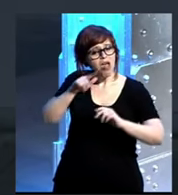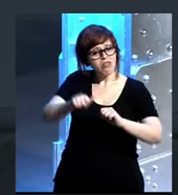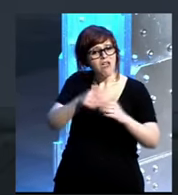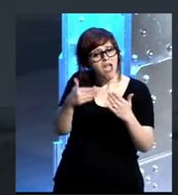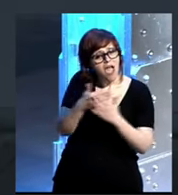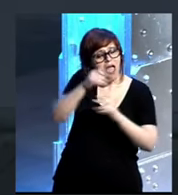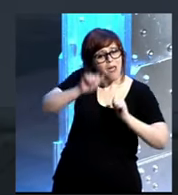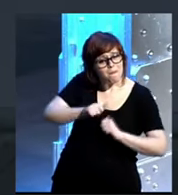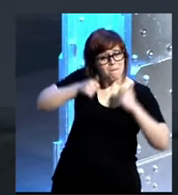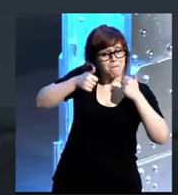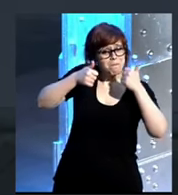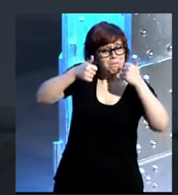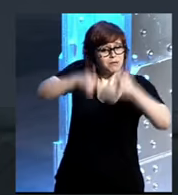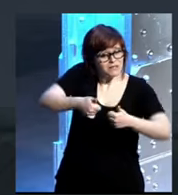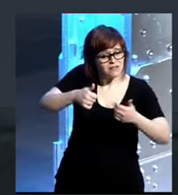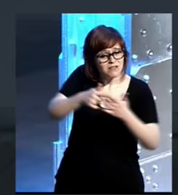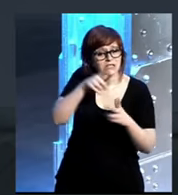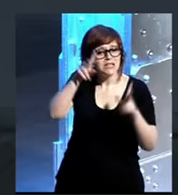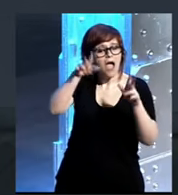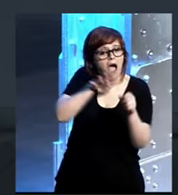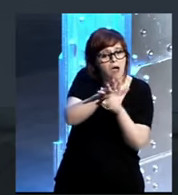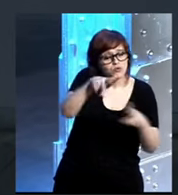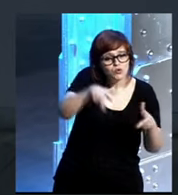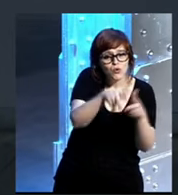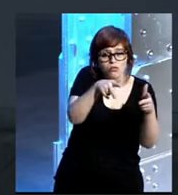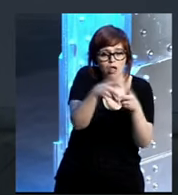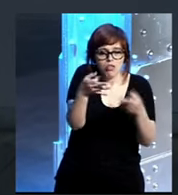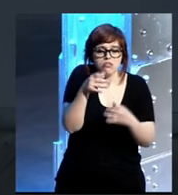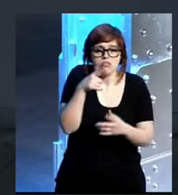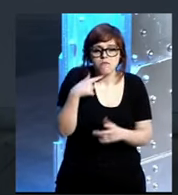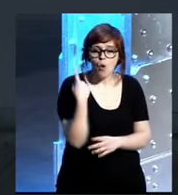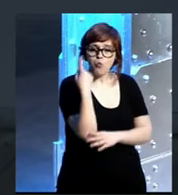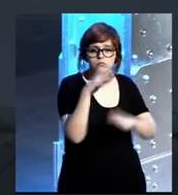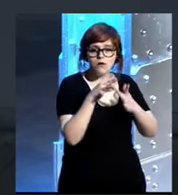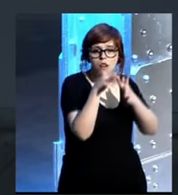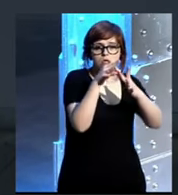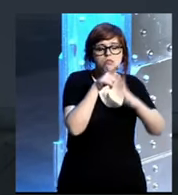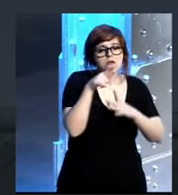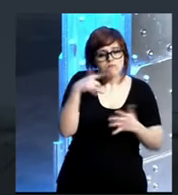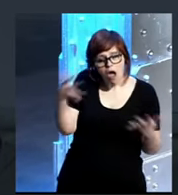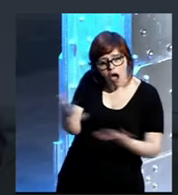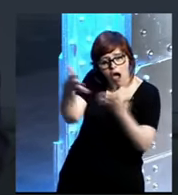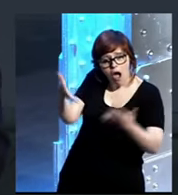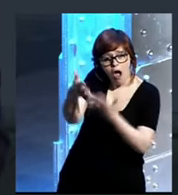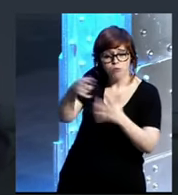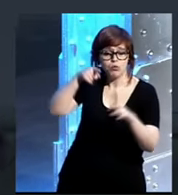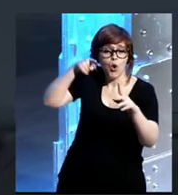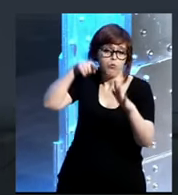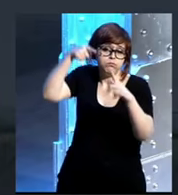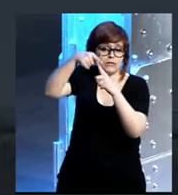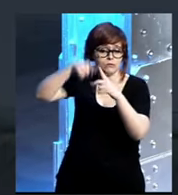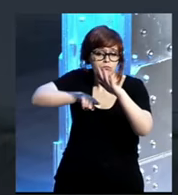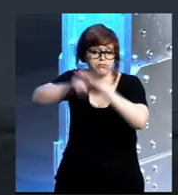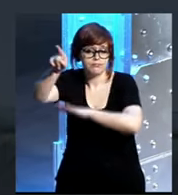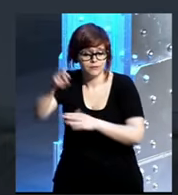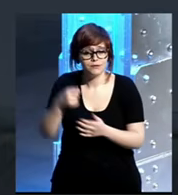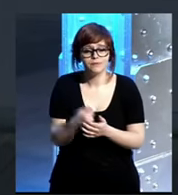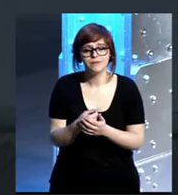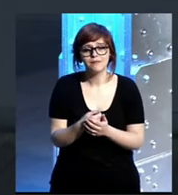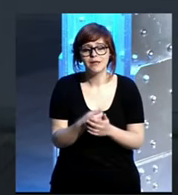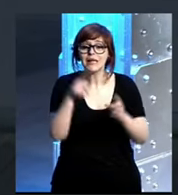modelo de gobierno sea el de una empresa, porque si no, no tienes capacidad de tomar decisiones. ¿Con qué más cosas nos encontramos? Como soy